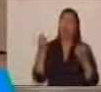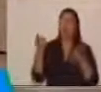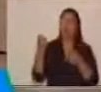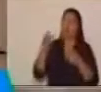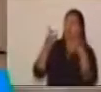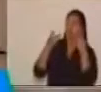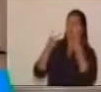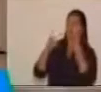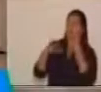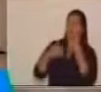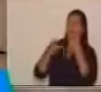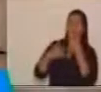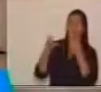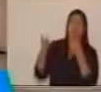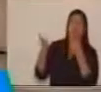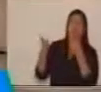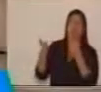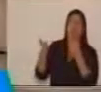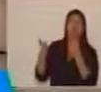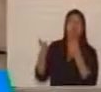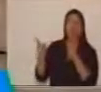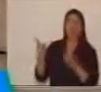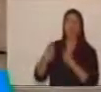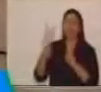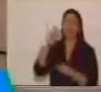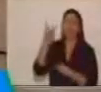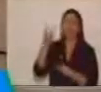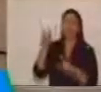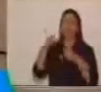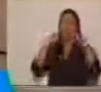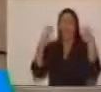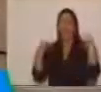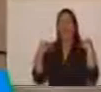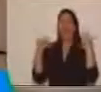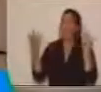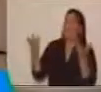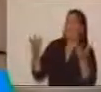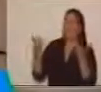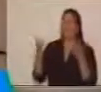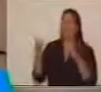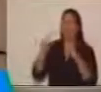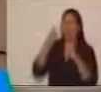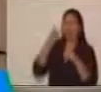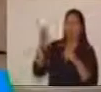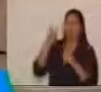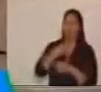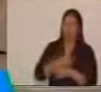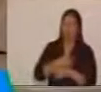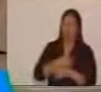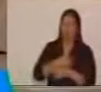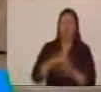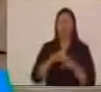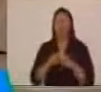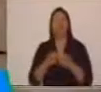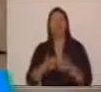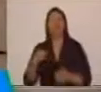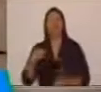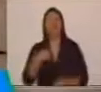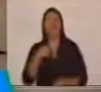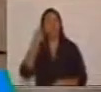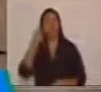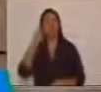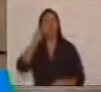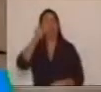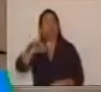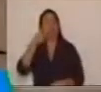de alegría, de emociones, de que se van a mezclar, no. Tenemos que determinar en cuál de ellos van a pertenecer estas